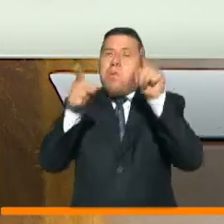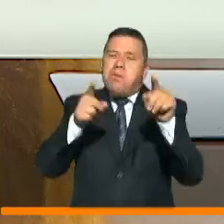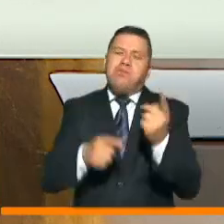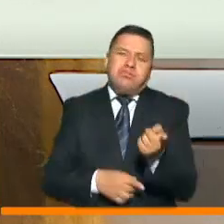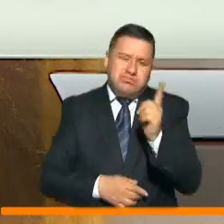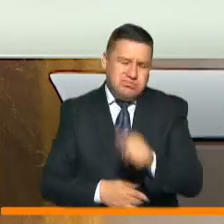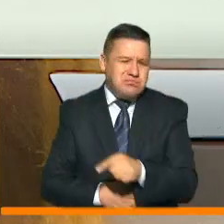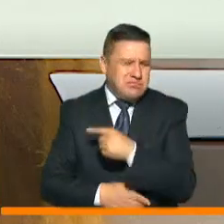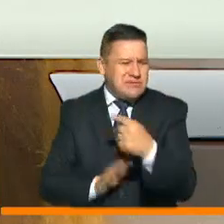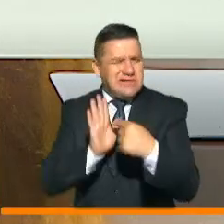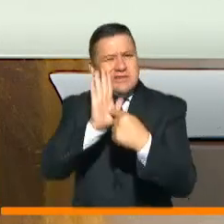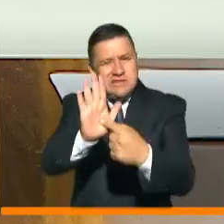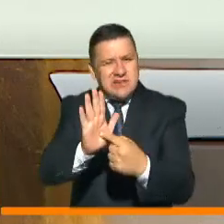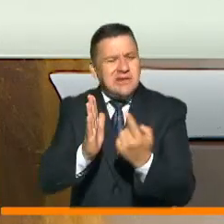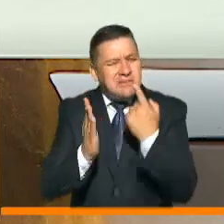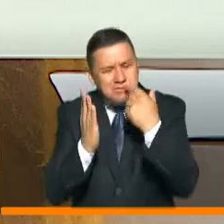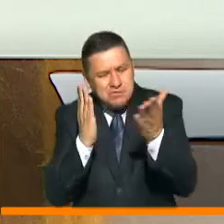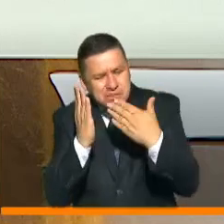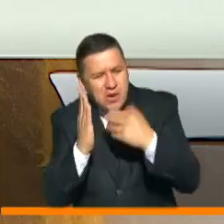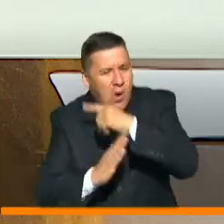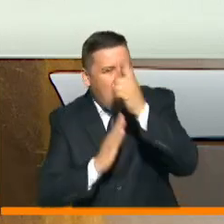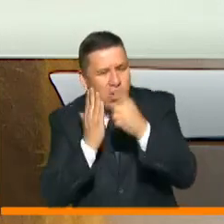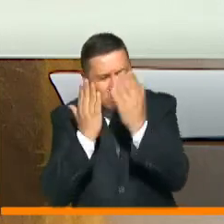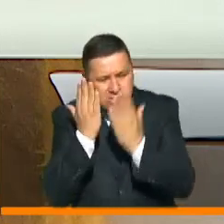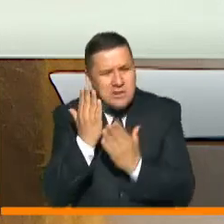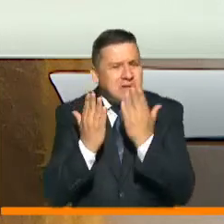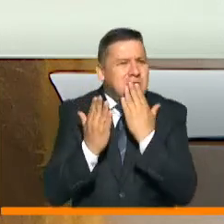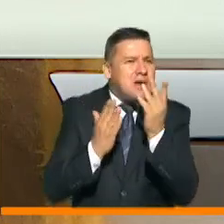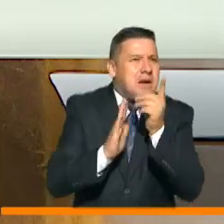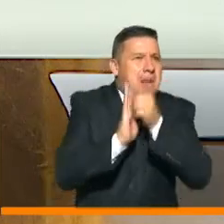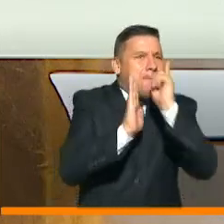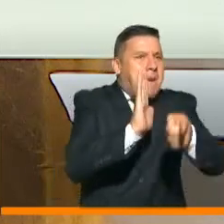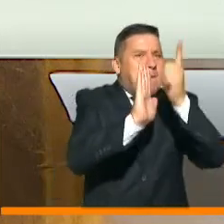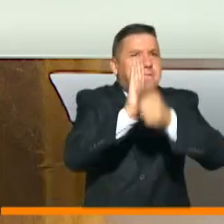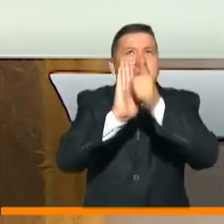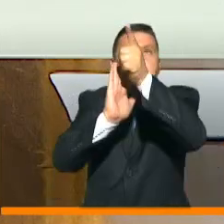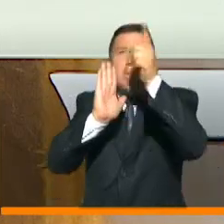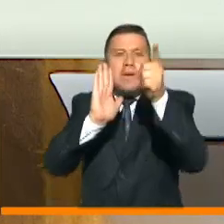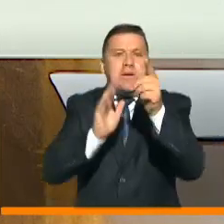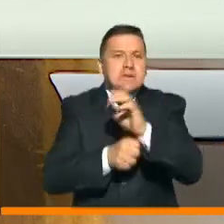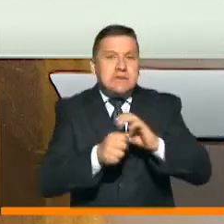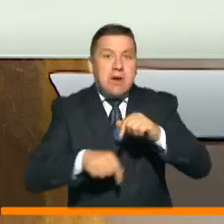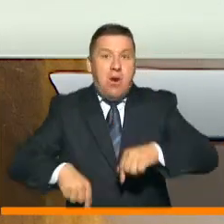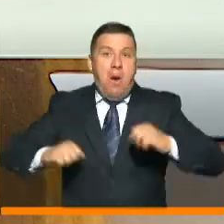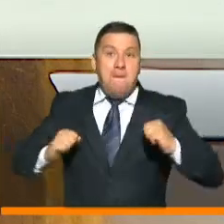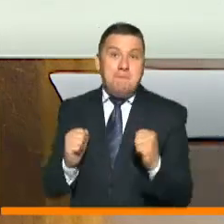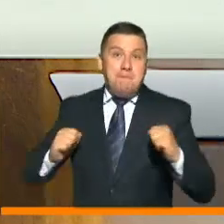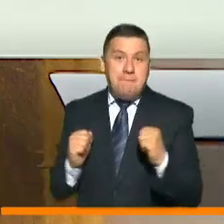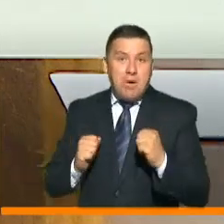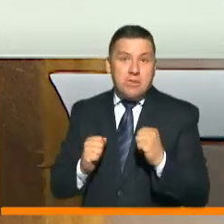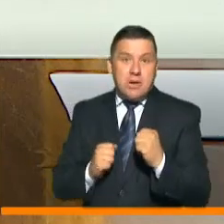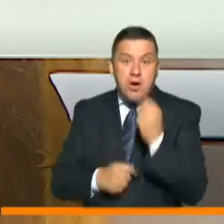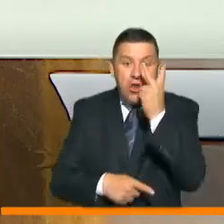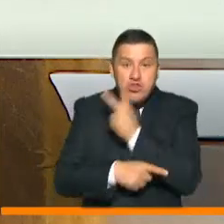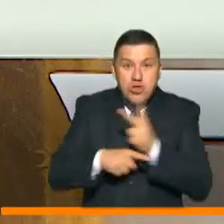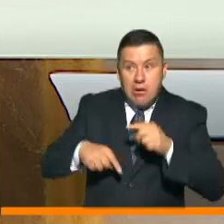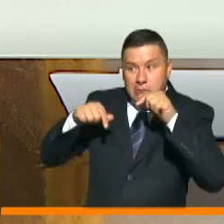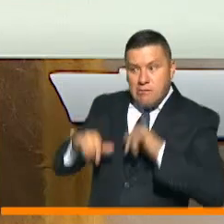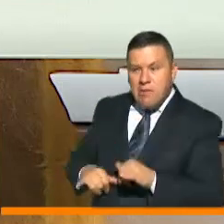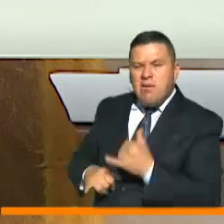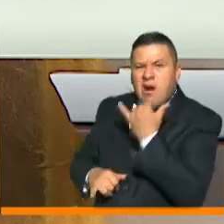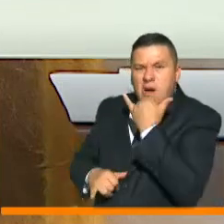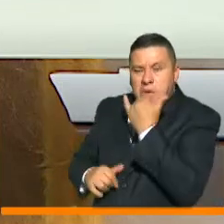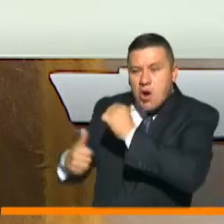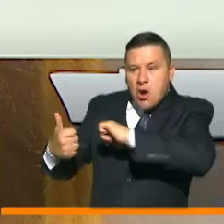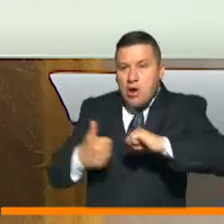también hacer una revisión integral de lo que han sido las medidas adoptadas para la ciudad de Bogotá en las últimas dos semanas y las que